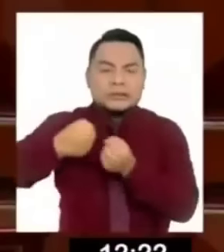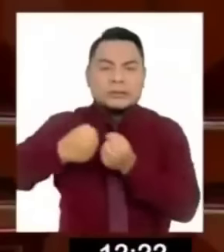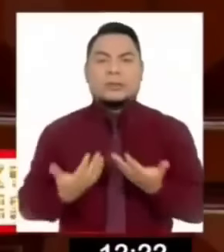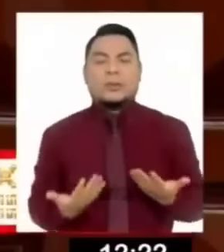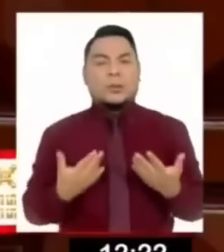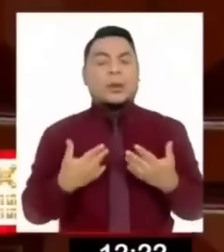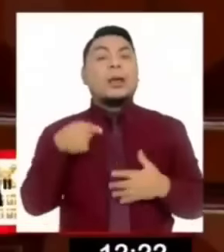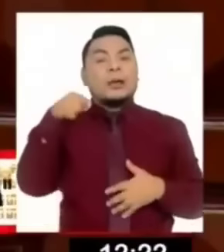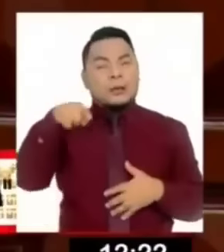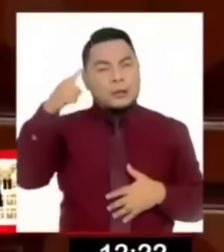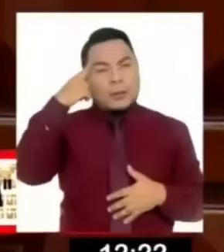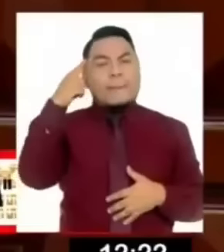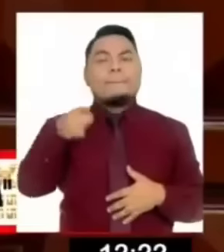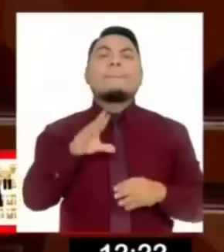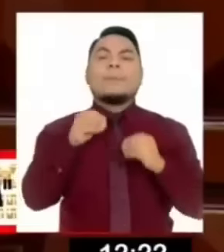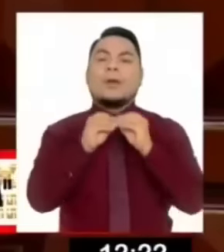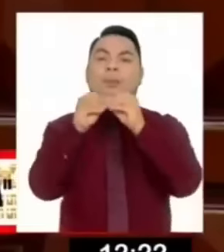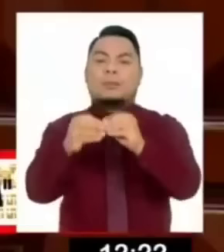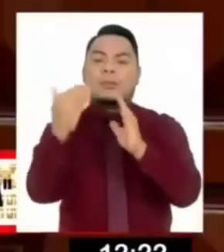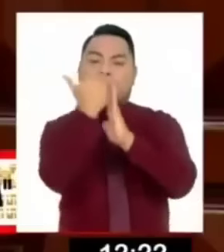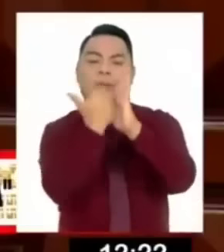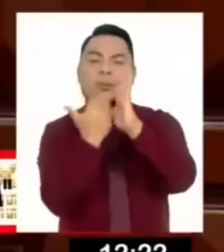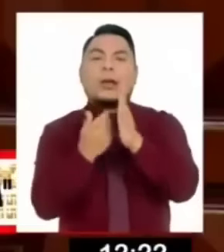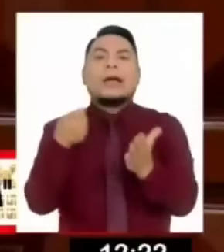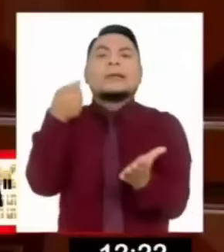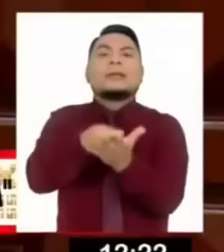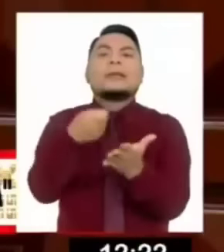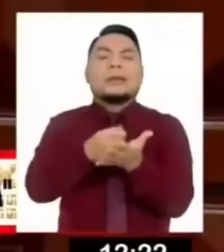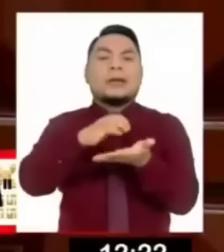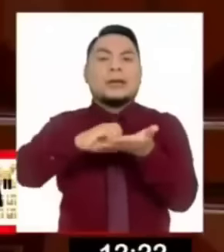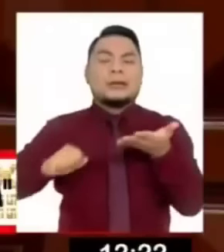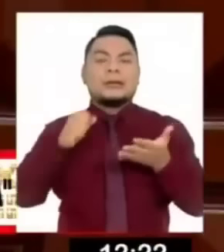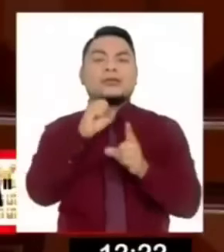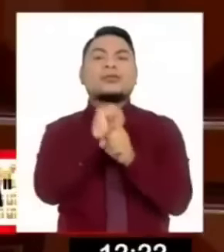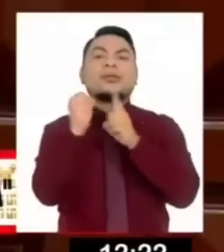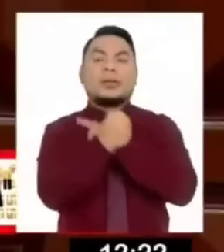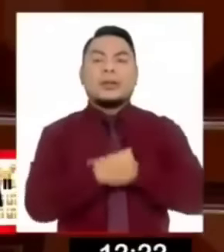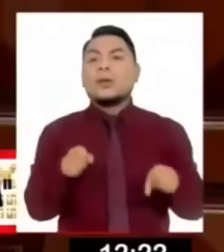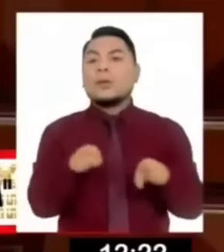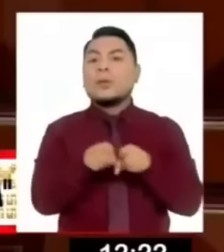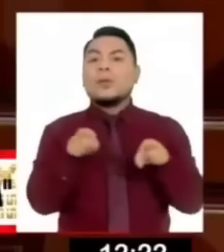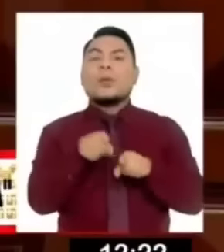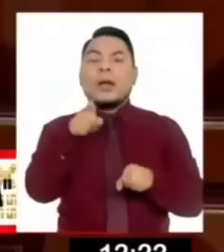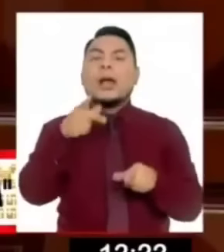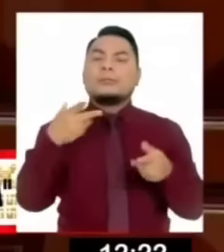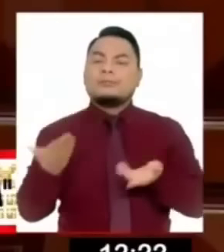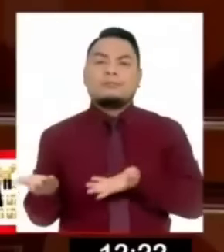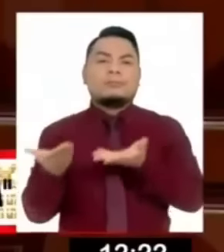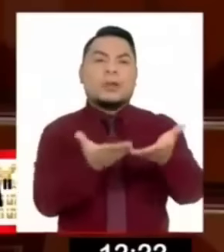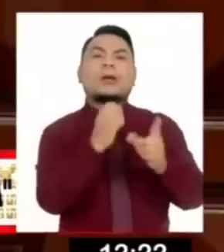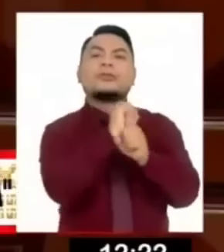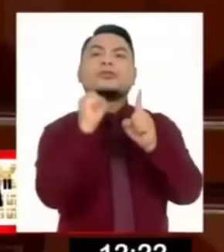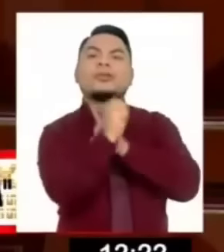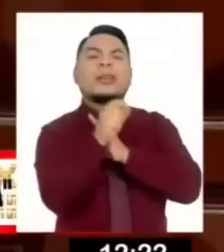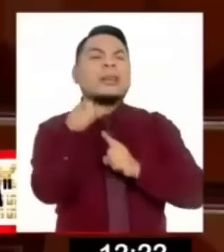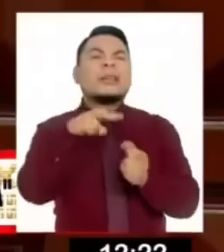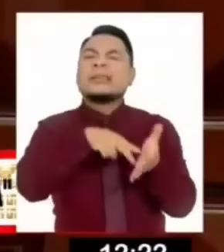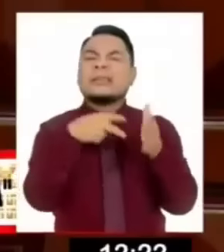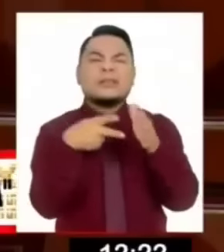el criterio de rentabilidad social, que es superior a la licencia sindical, a la licencia social. Esto